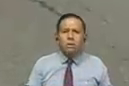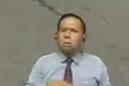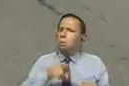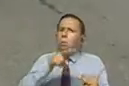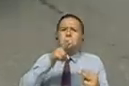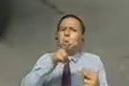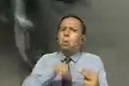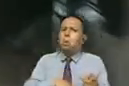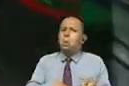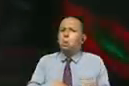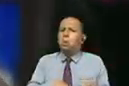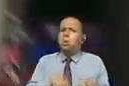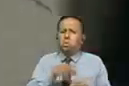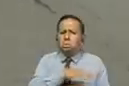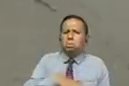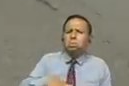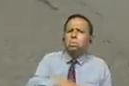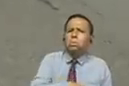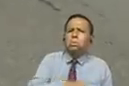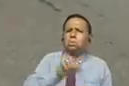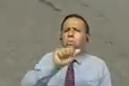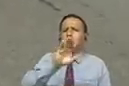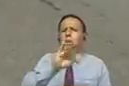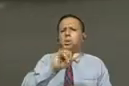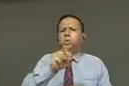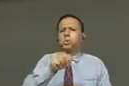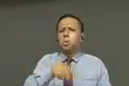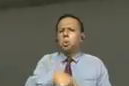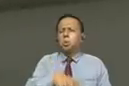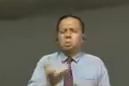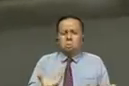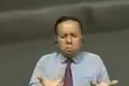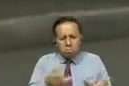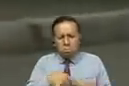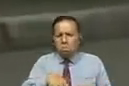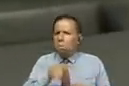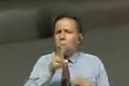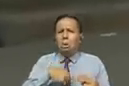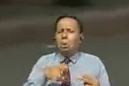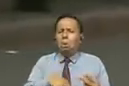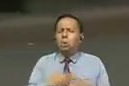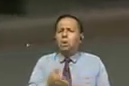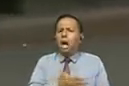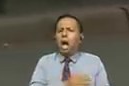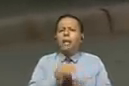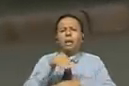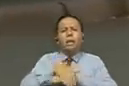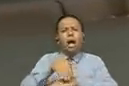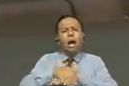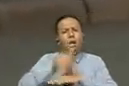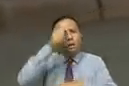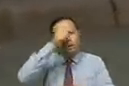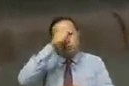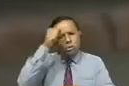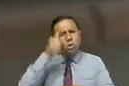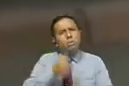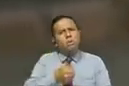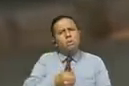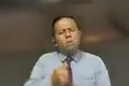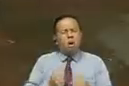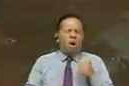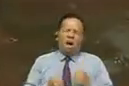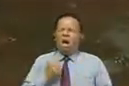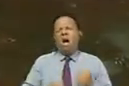antes lo vieron en el bloque 5 de Bastión Popular. Apenas lo conocieron aquella tarde del domingo cuando llegó corriendo y tras